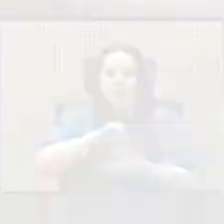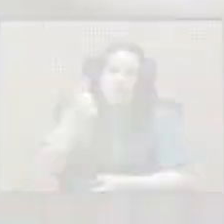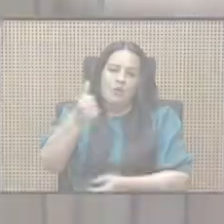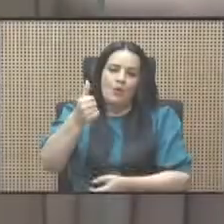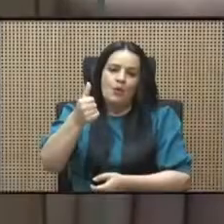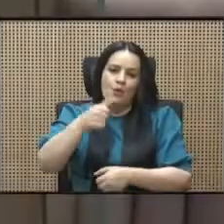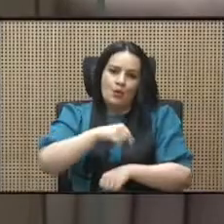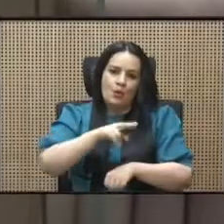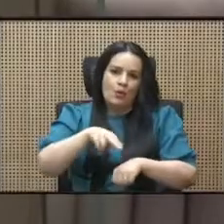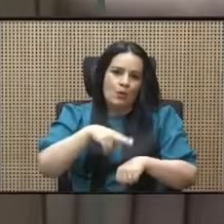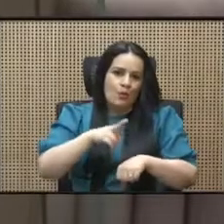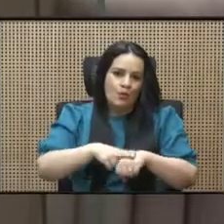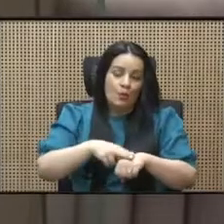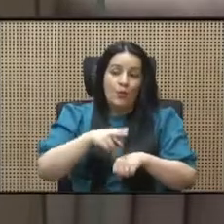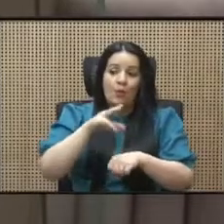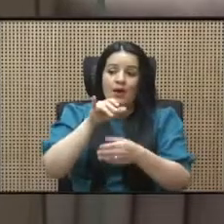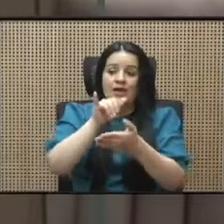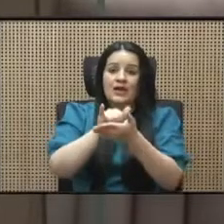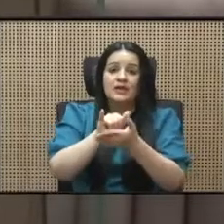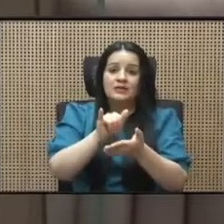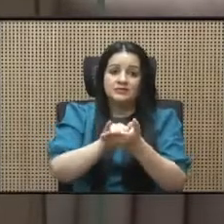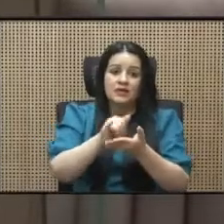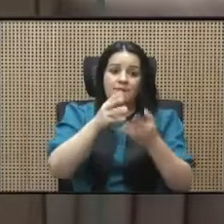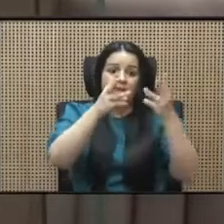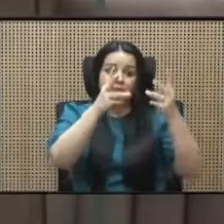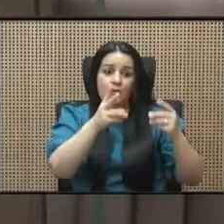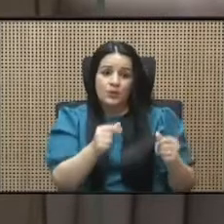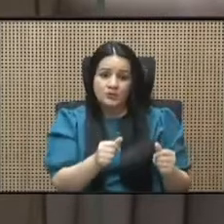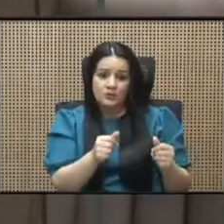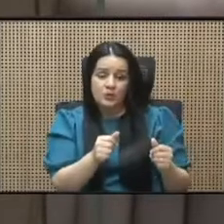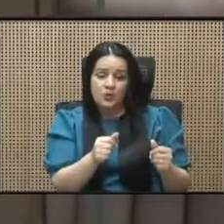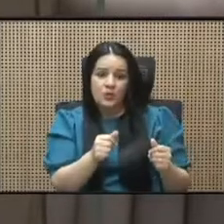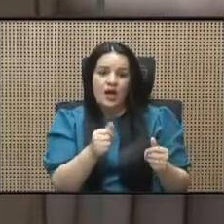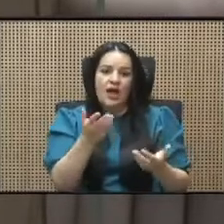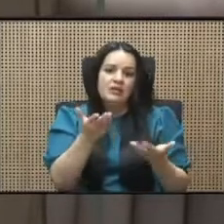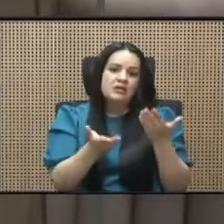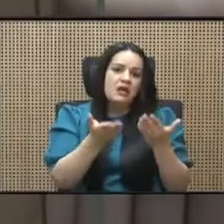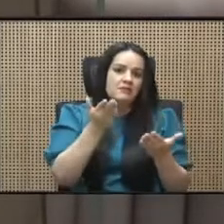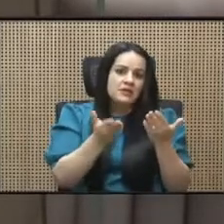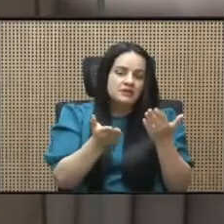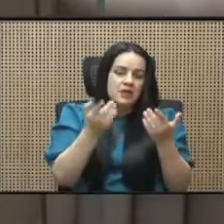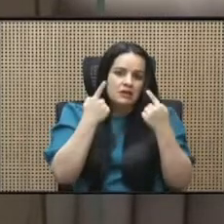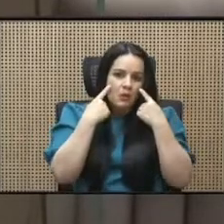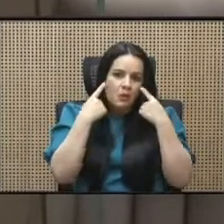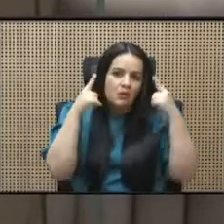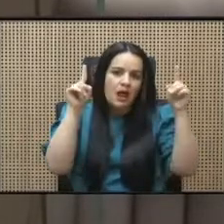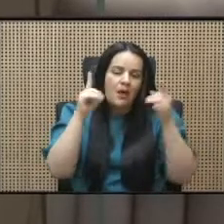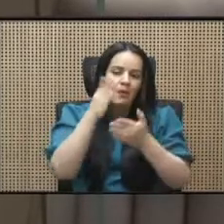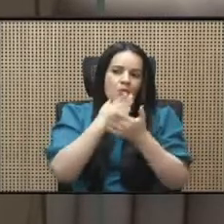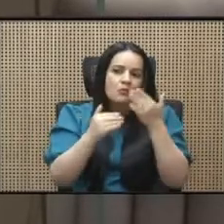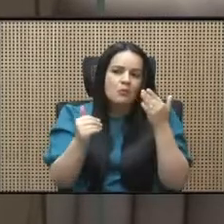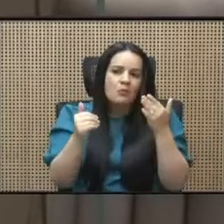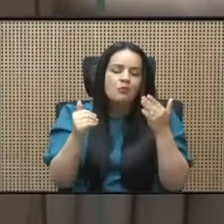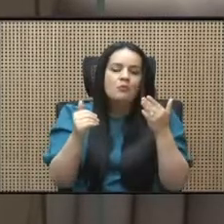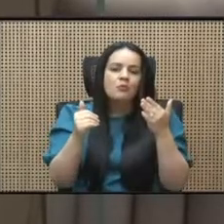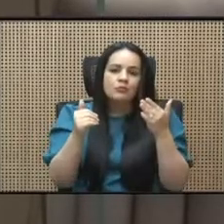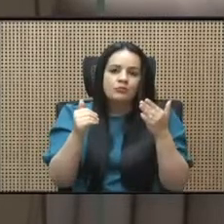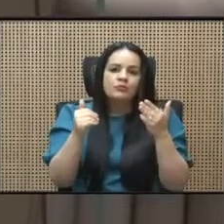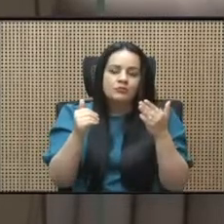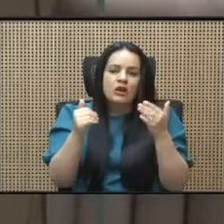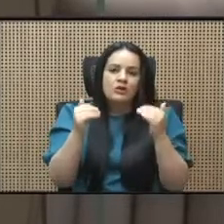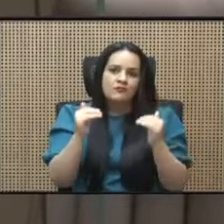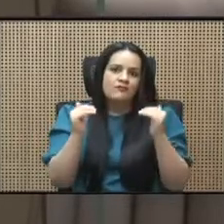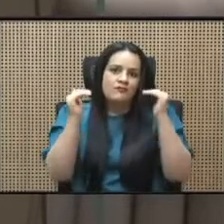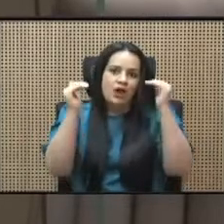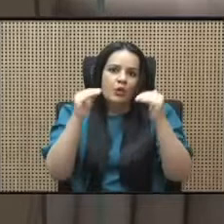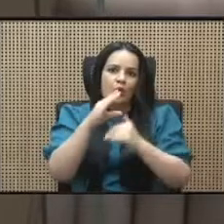común. Tal vez este presupuesto extraordinario haya batido algún récord. Puede ser el